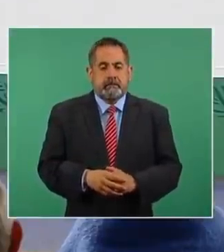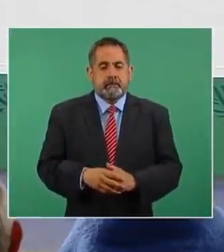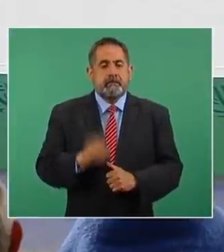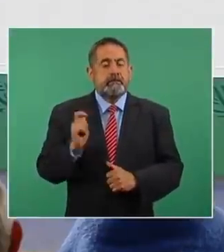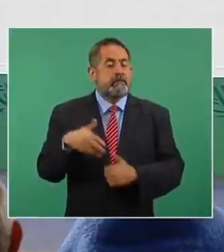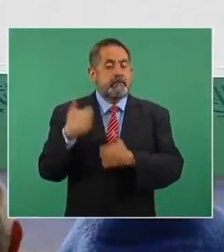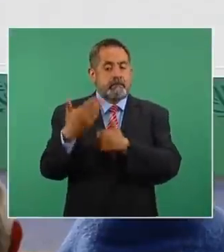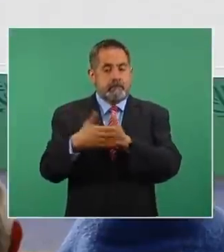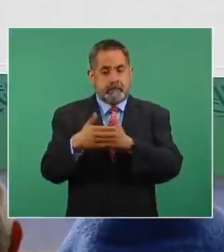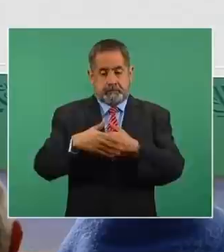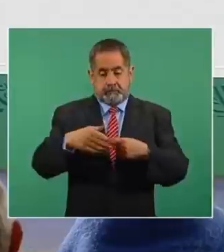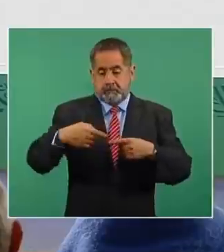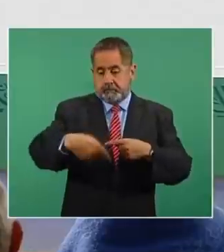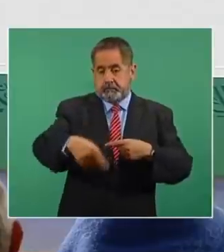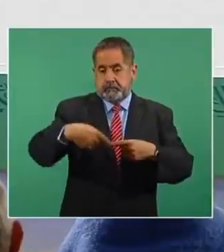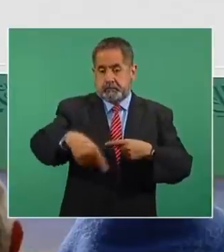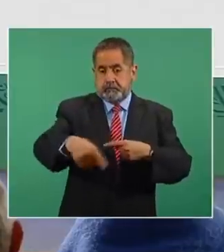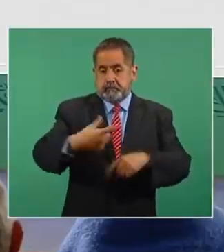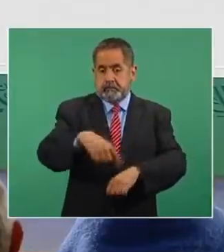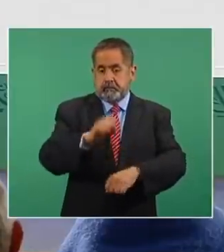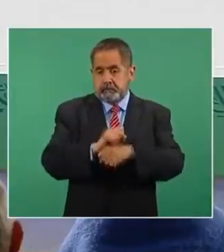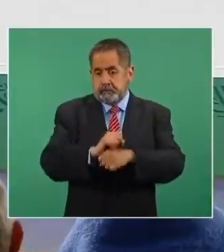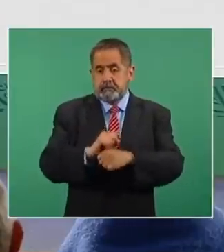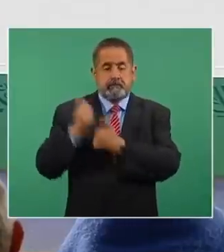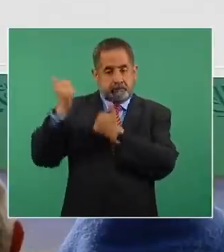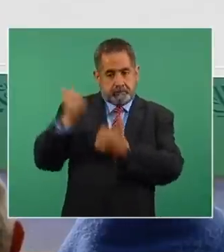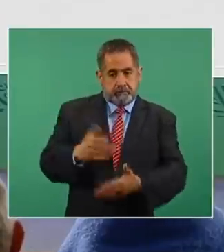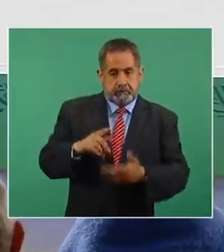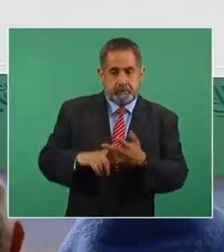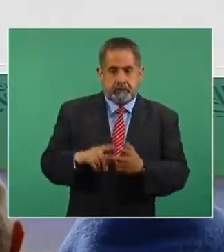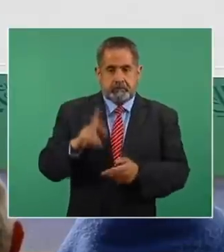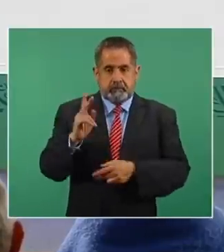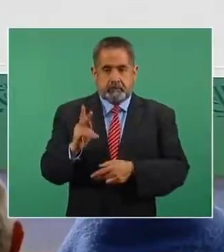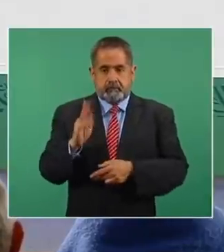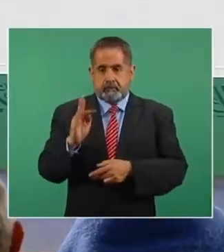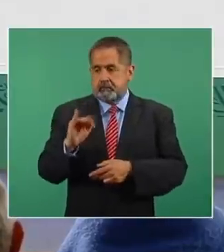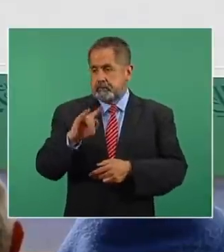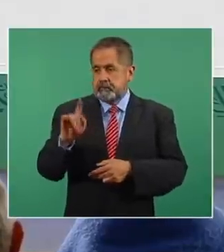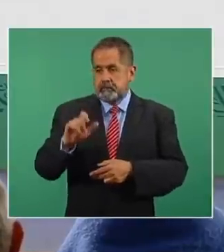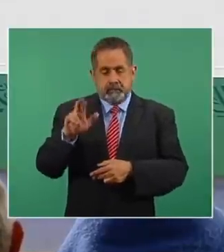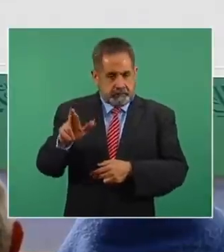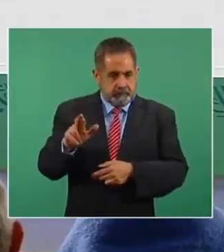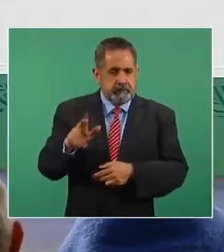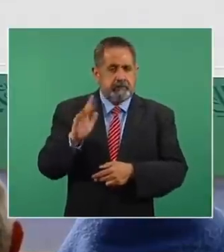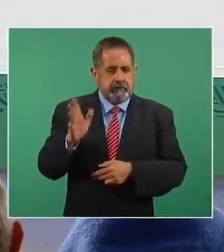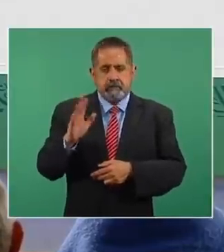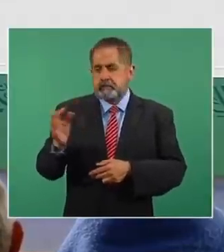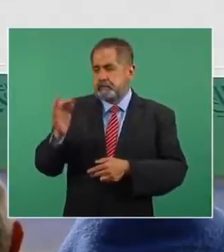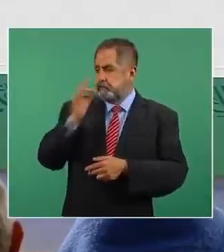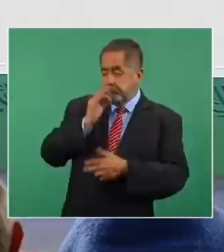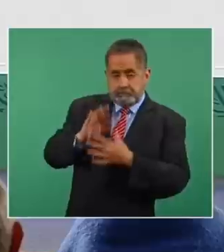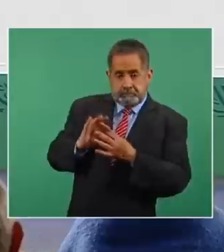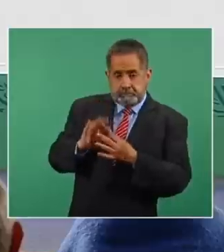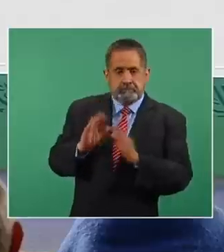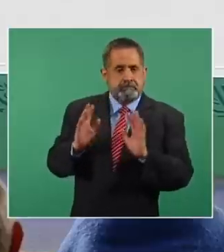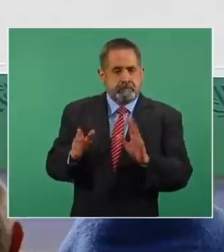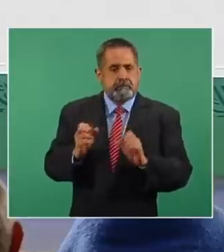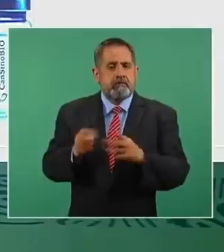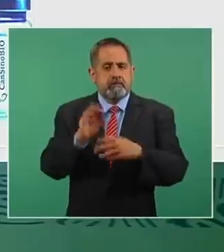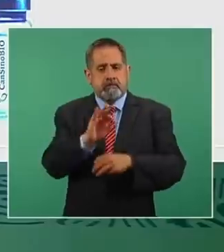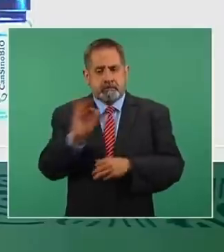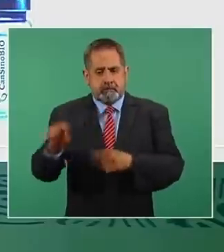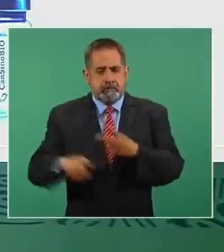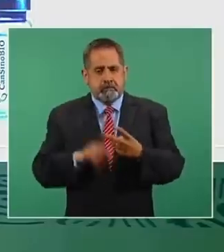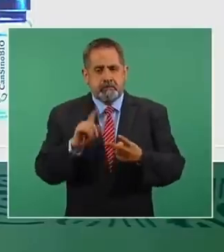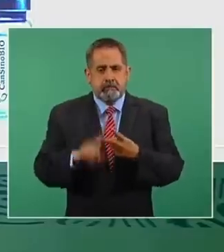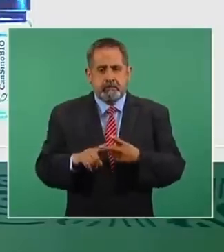Estas son las que van a llegar esta semana, que es Pfizer, que ya nos señalaron aquí cuáles son las fechas,